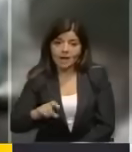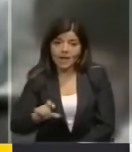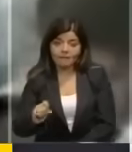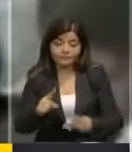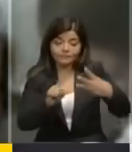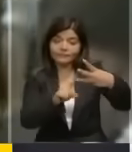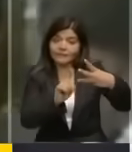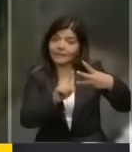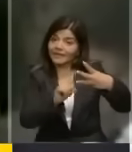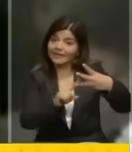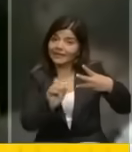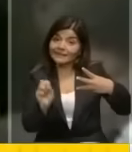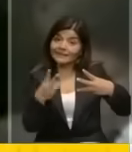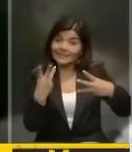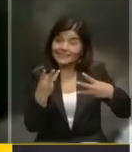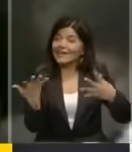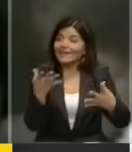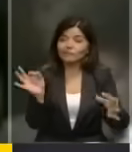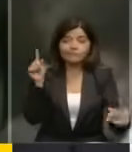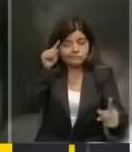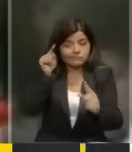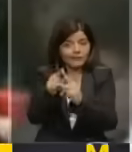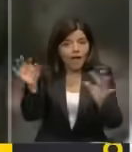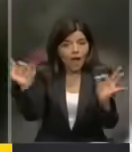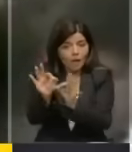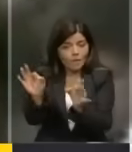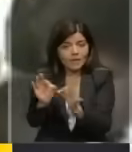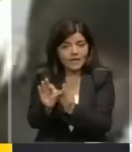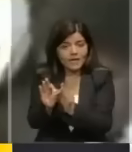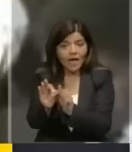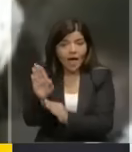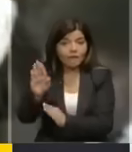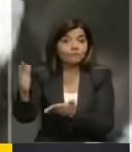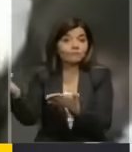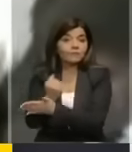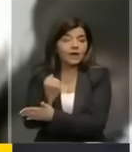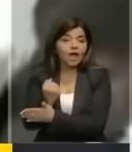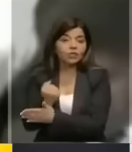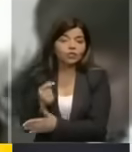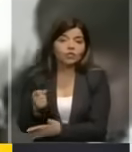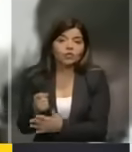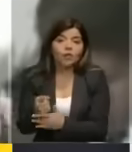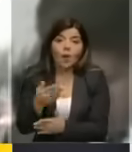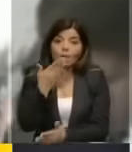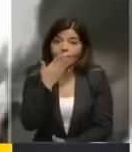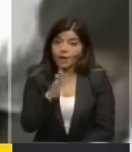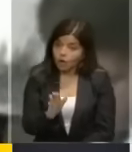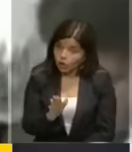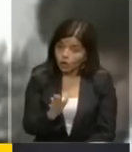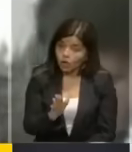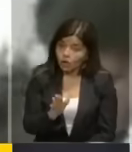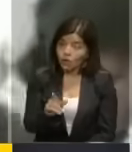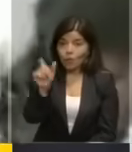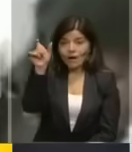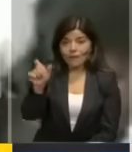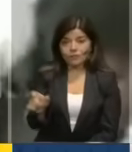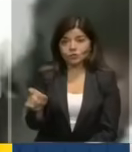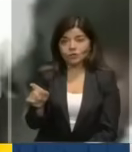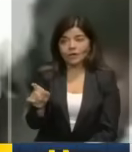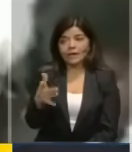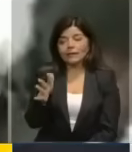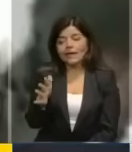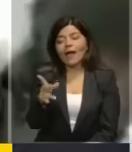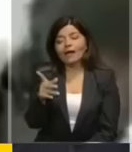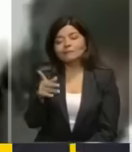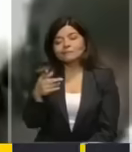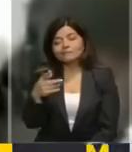explica el triunfo del candidato de La Libertad Avanza es la siguiente. Prefiere Argentina alguien por conocer que